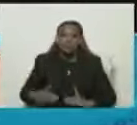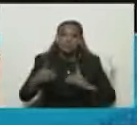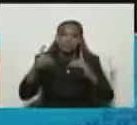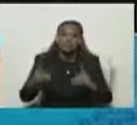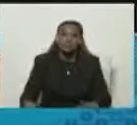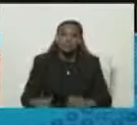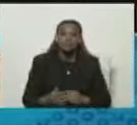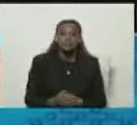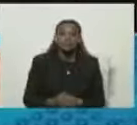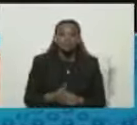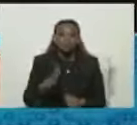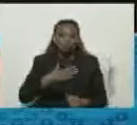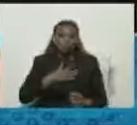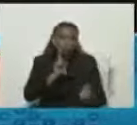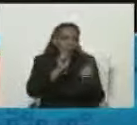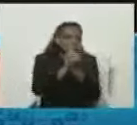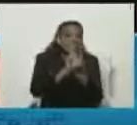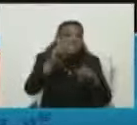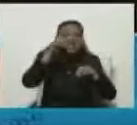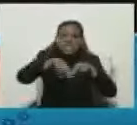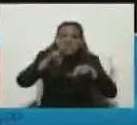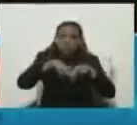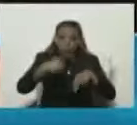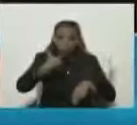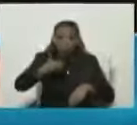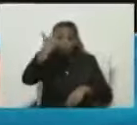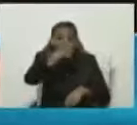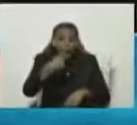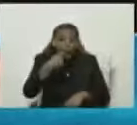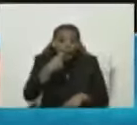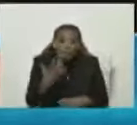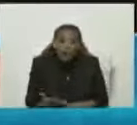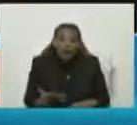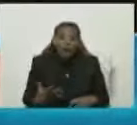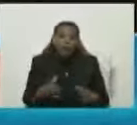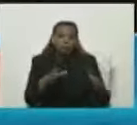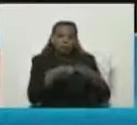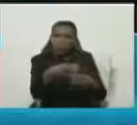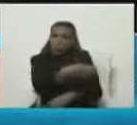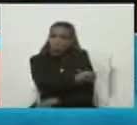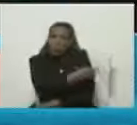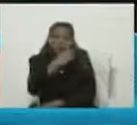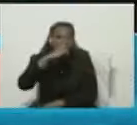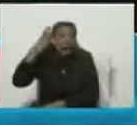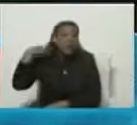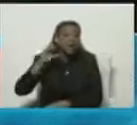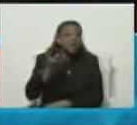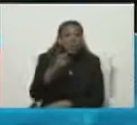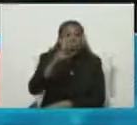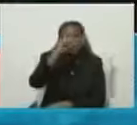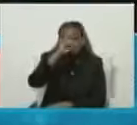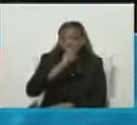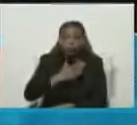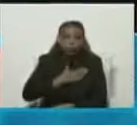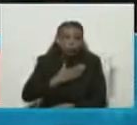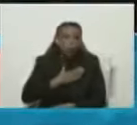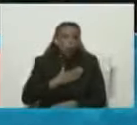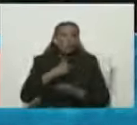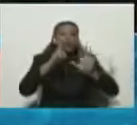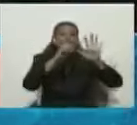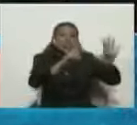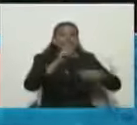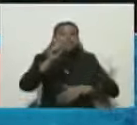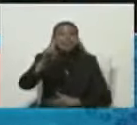He enfrentado desde niño a esas oligarquías desde los 12 años. Tengo